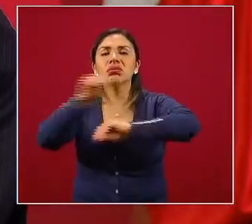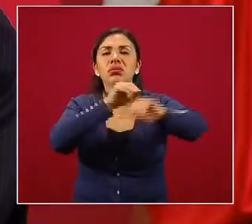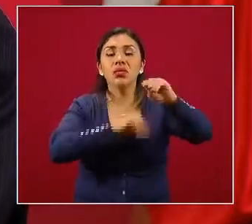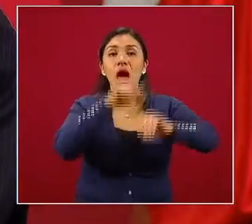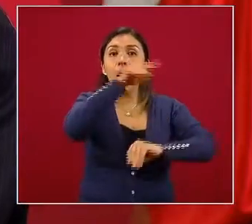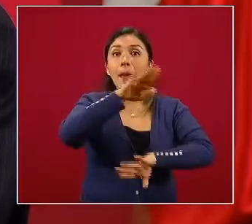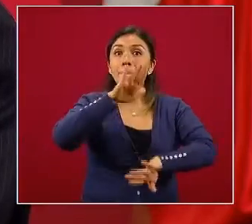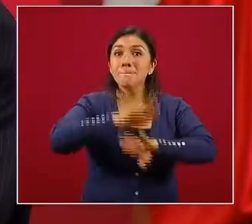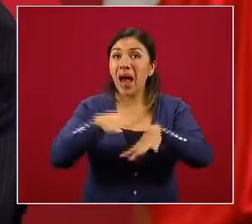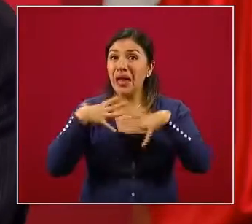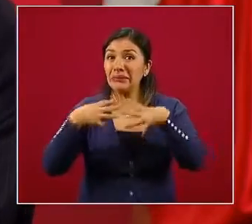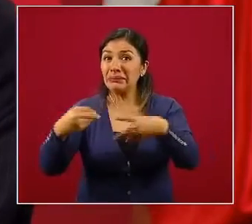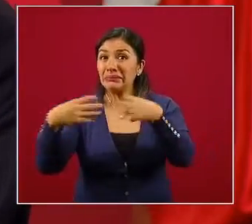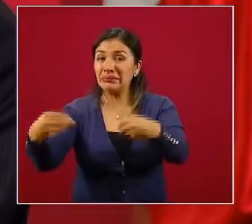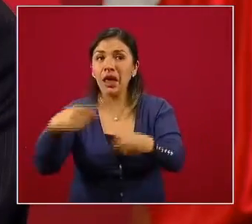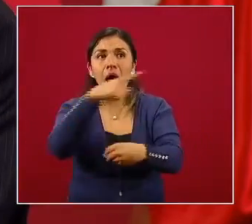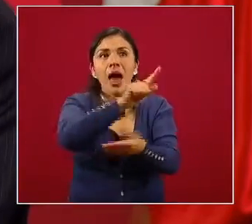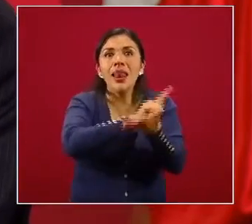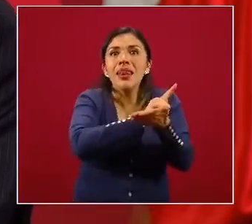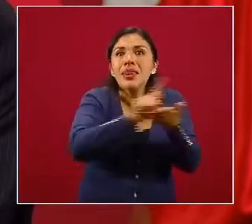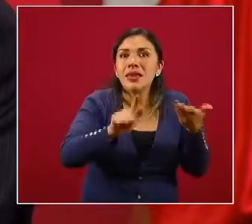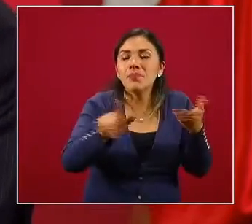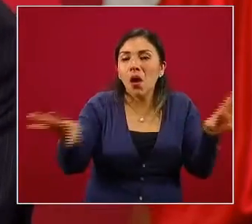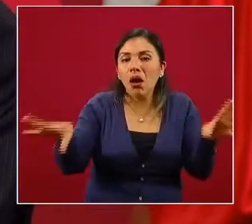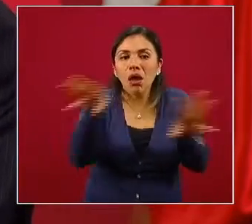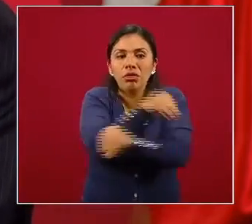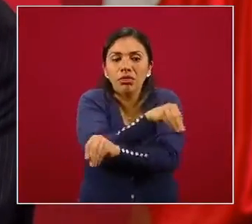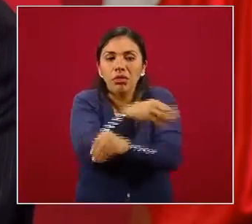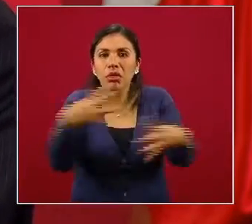mayor transmisión con los municipios sin